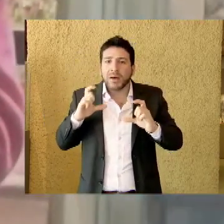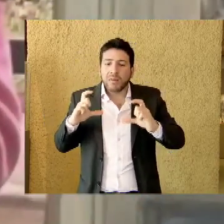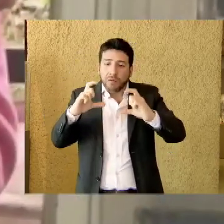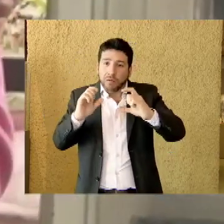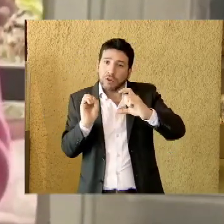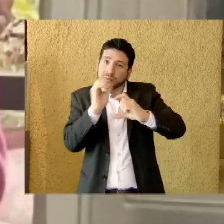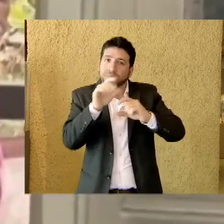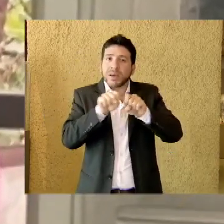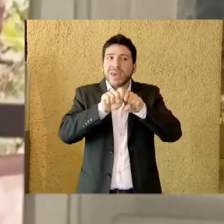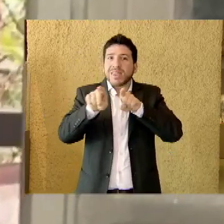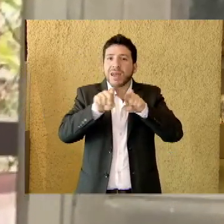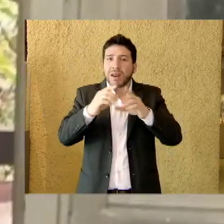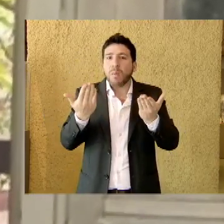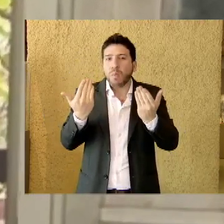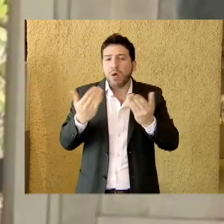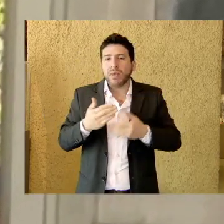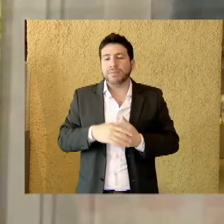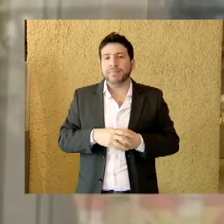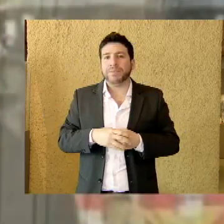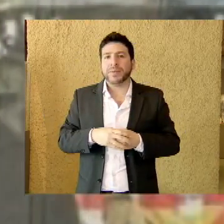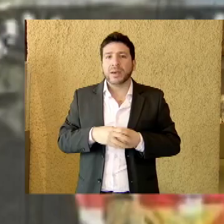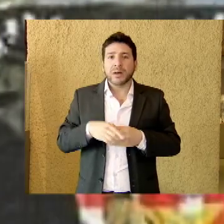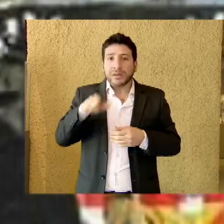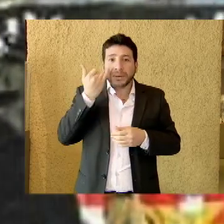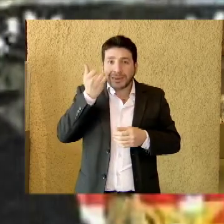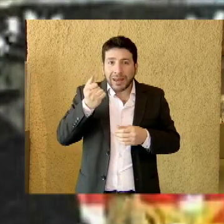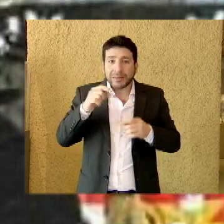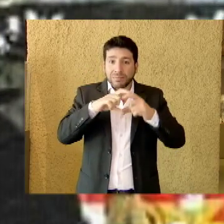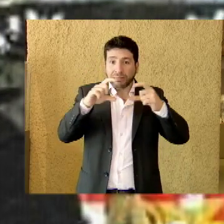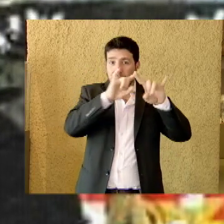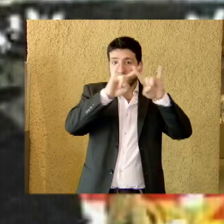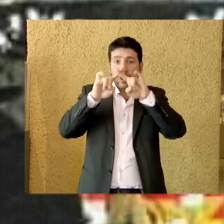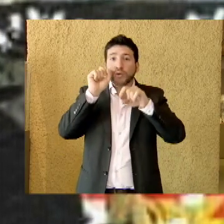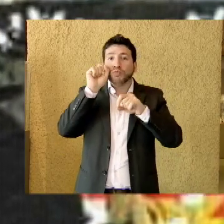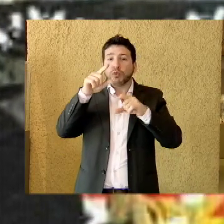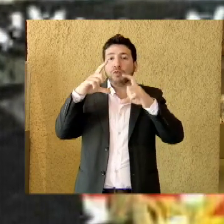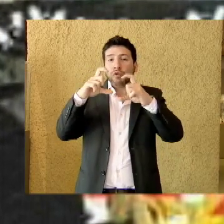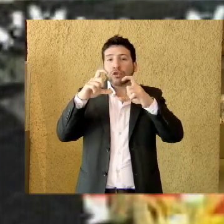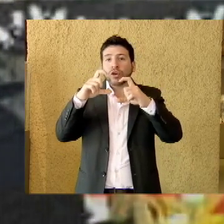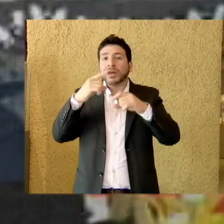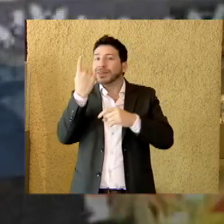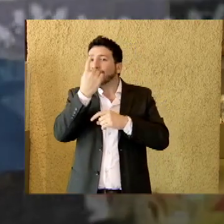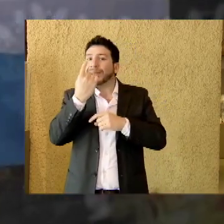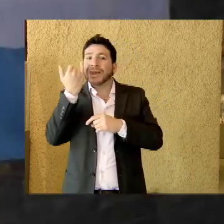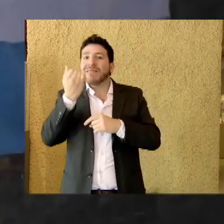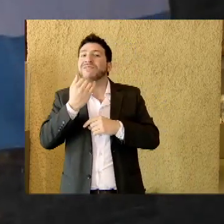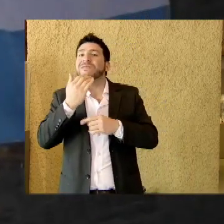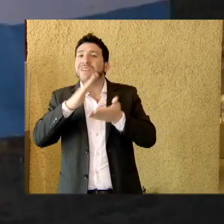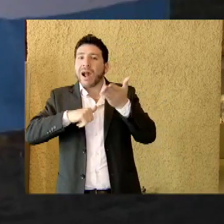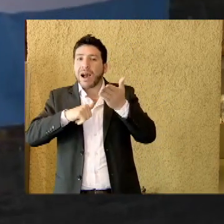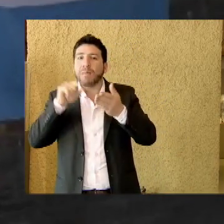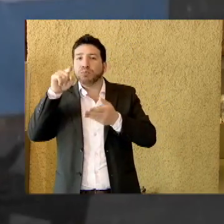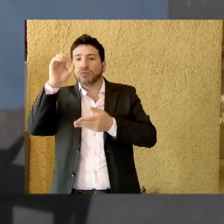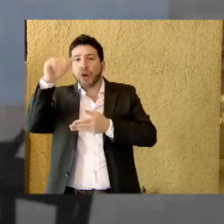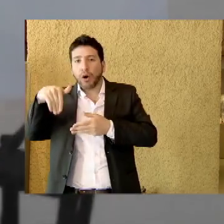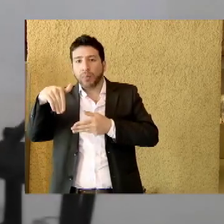estamos viendo, y ustedes pueden seguir haciéndolo, insistimos, con tu foto celeste y blanca. Además, obviamente, por redes sociales estamos, ¿no?, con